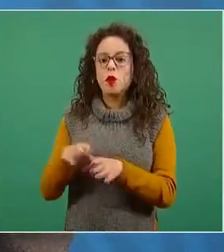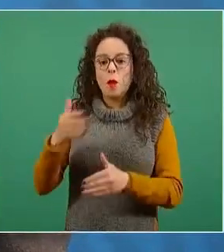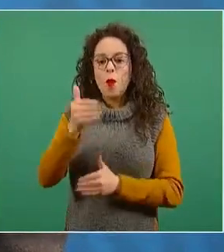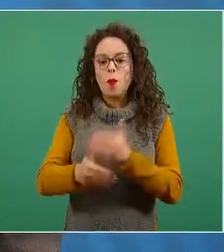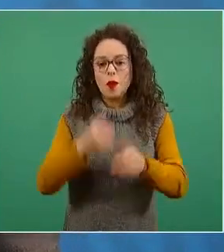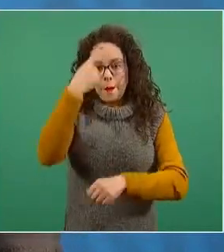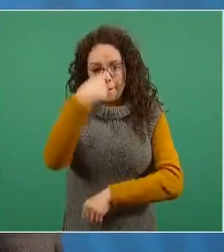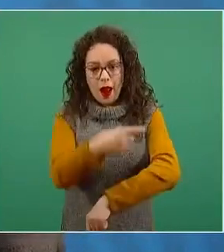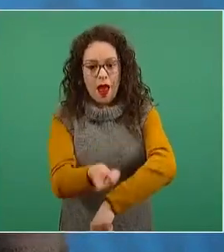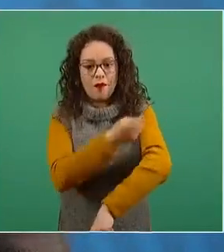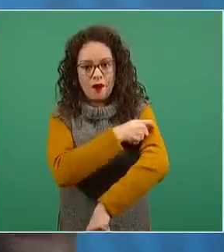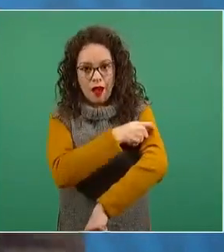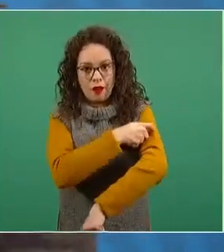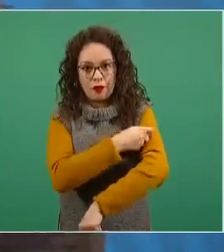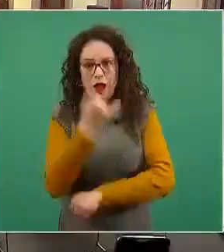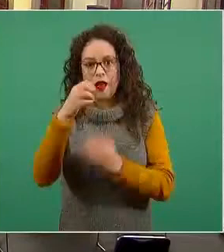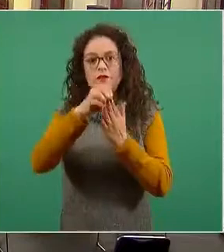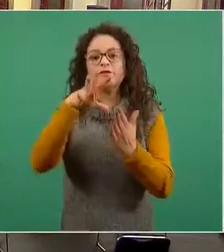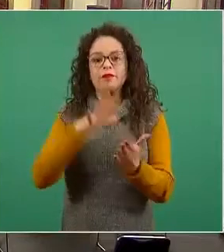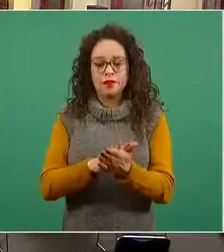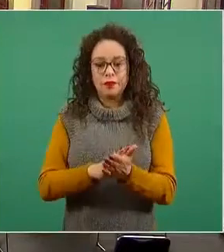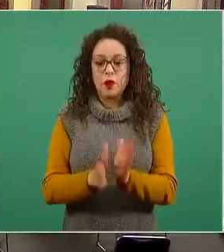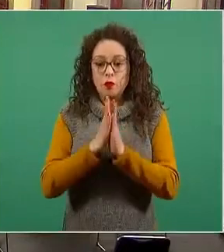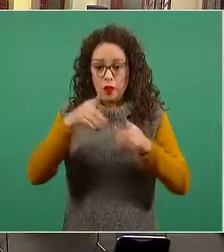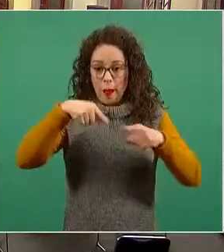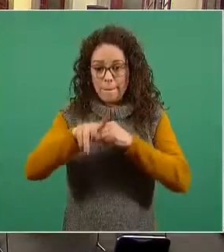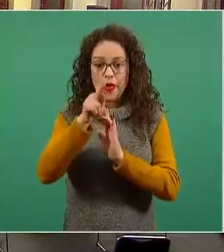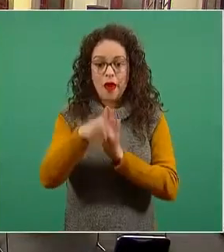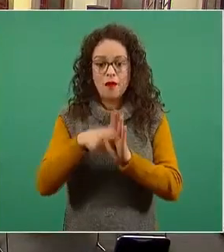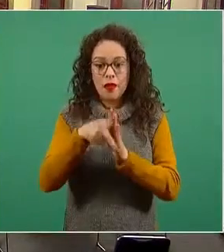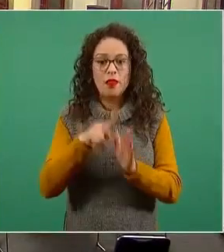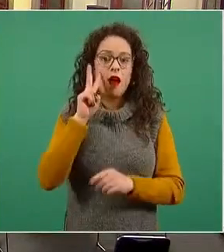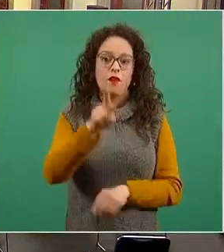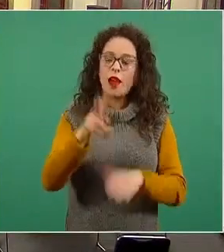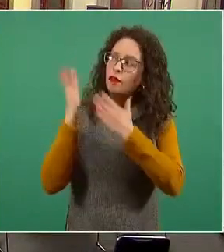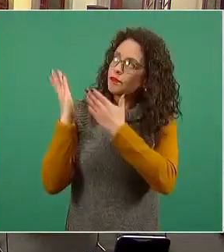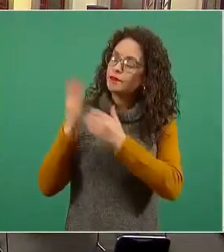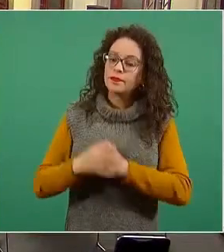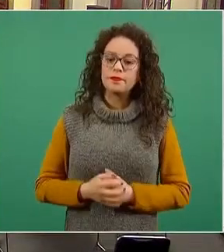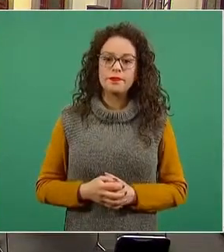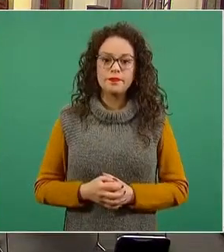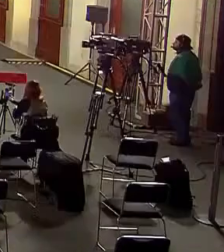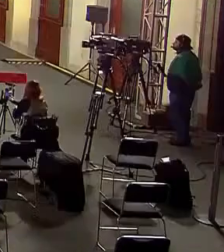de vacunación y su registro. Si pasamos el primer video, por favor.